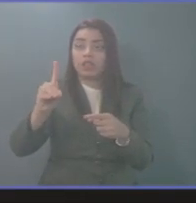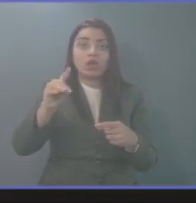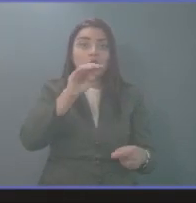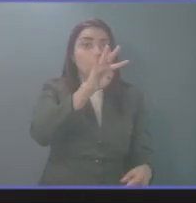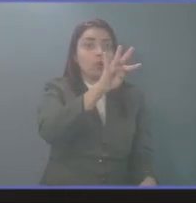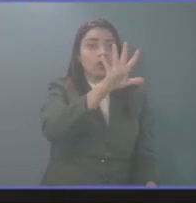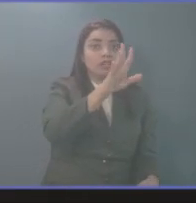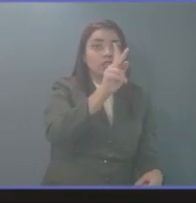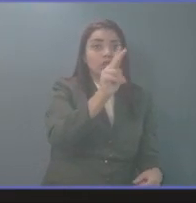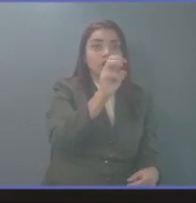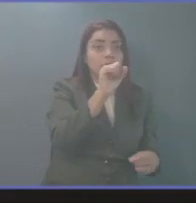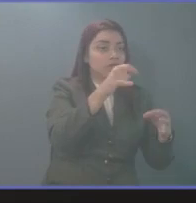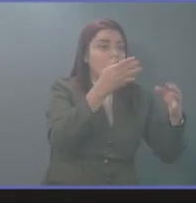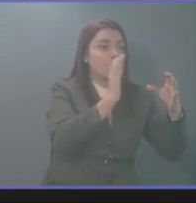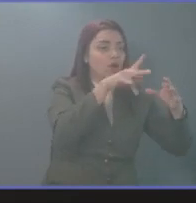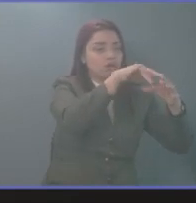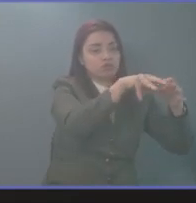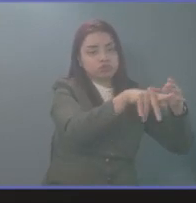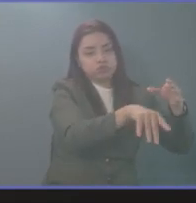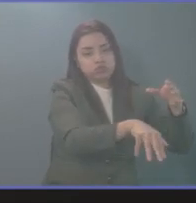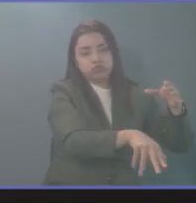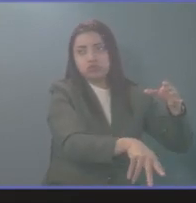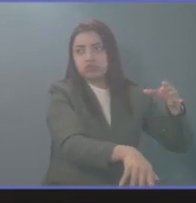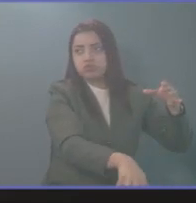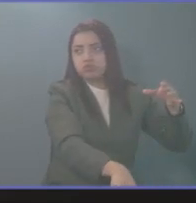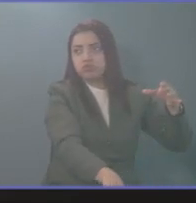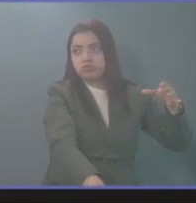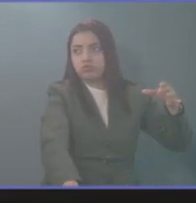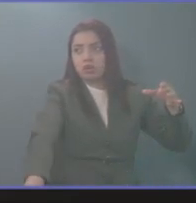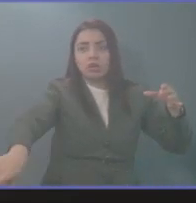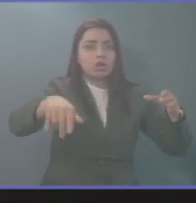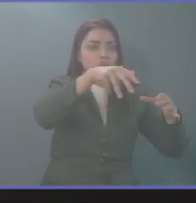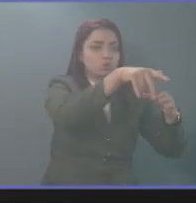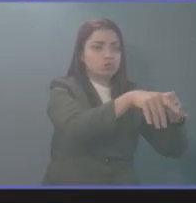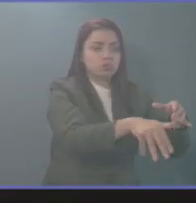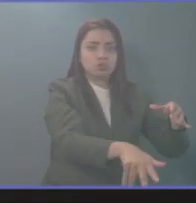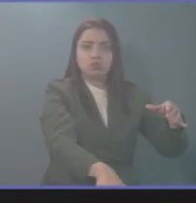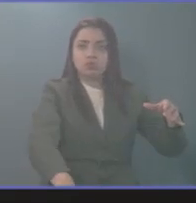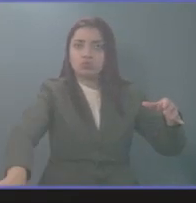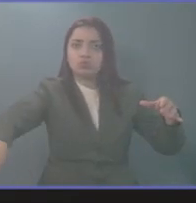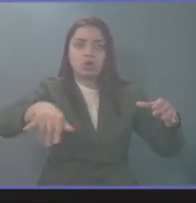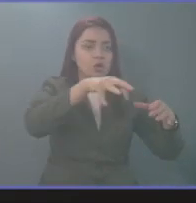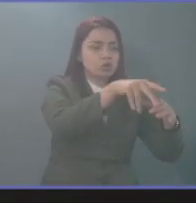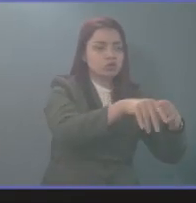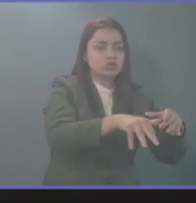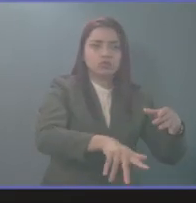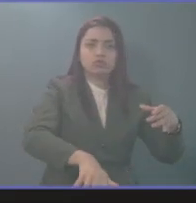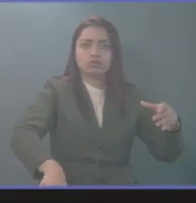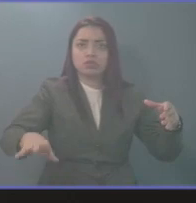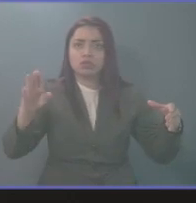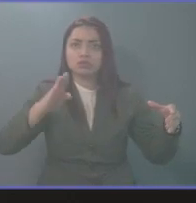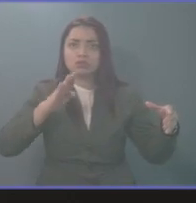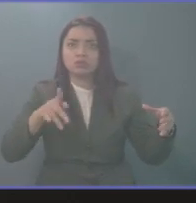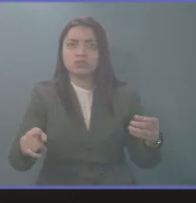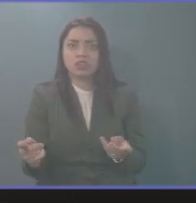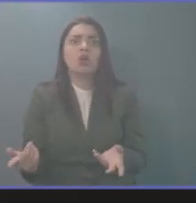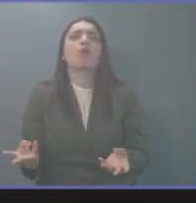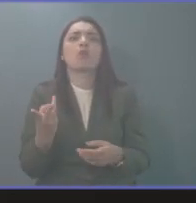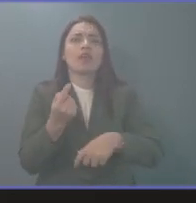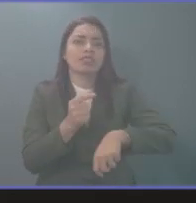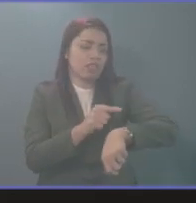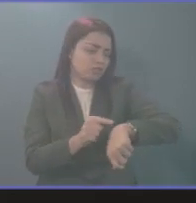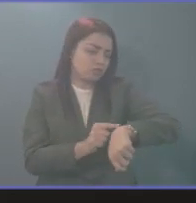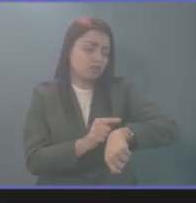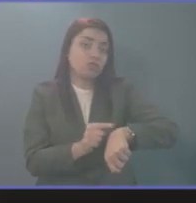45 kilómetros. ¿Cuántas horas se tuvo que haber hecho la producción del agua contaminada para que llegara a los hogares? Si se